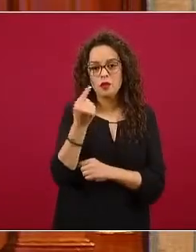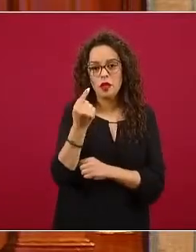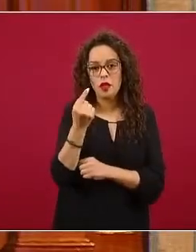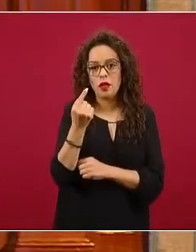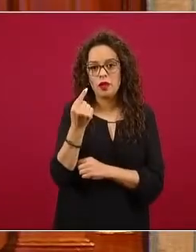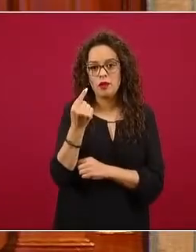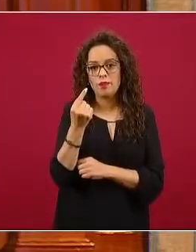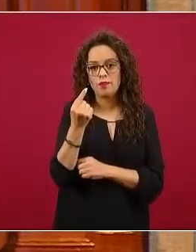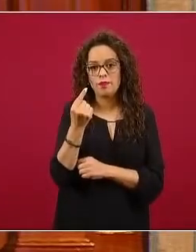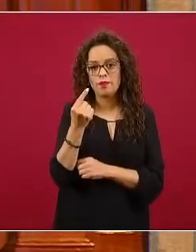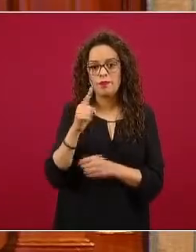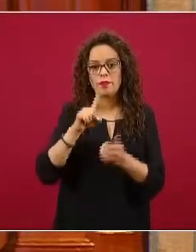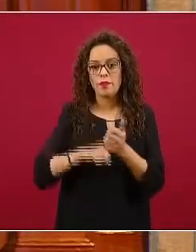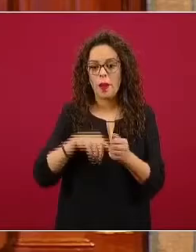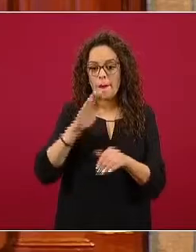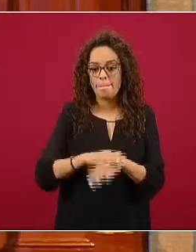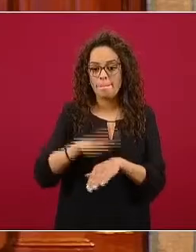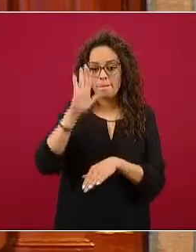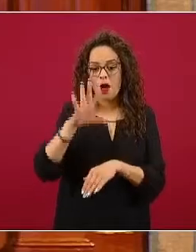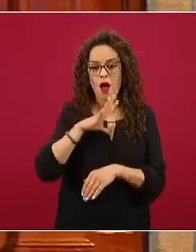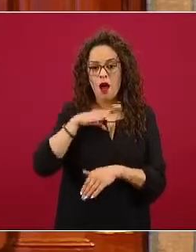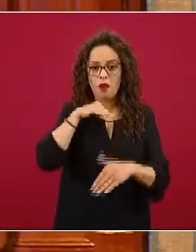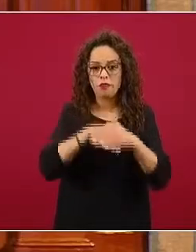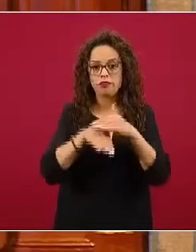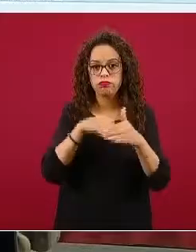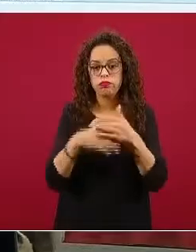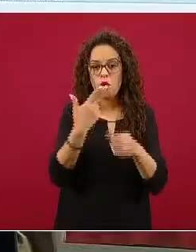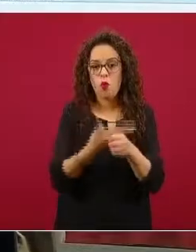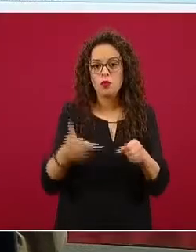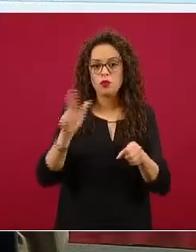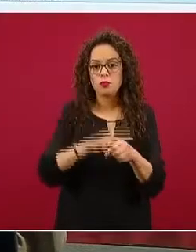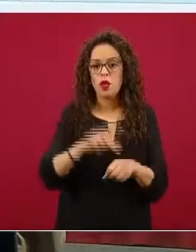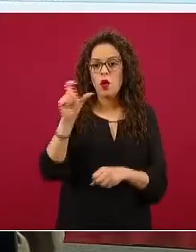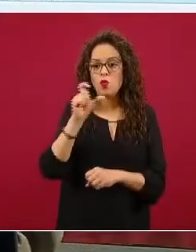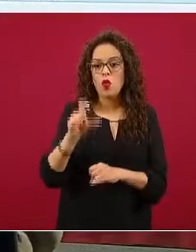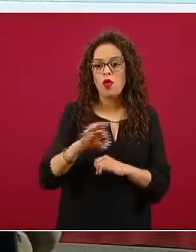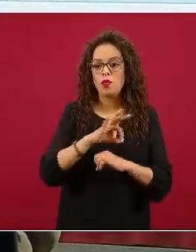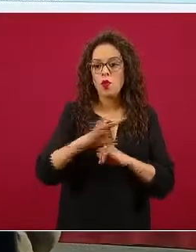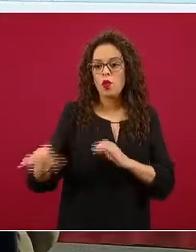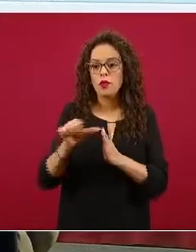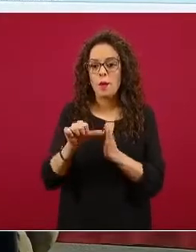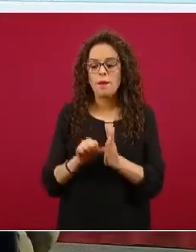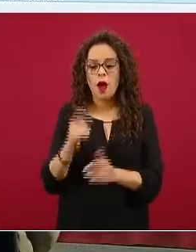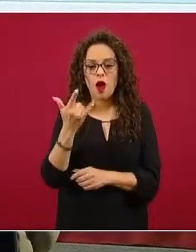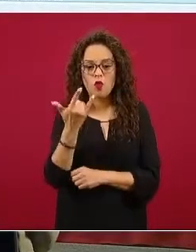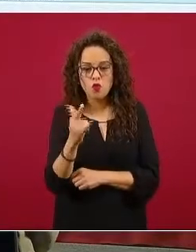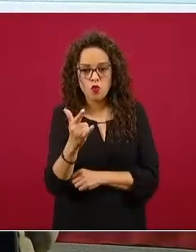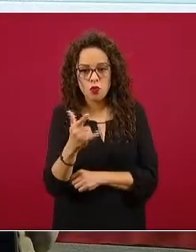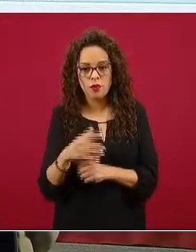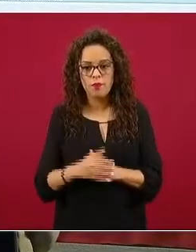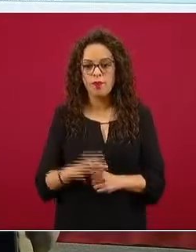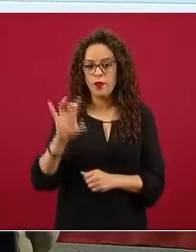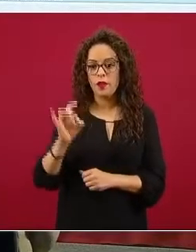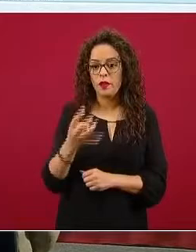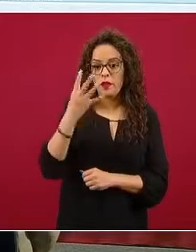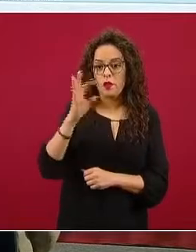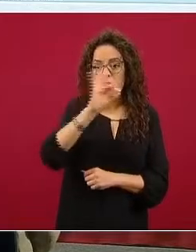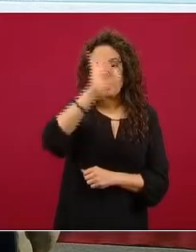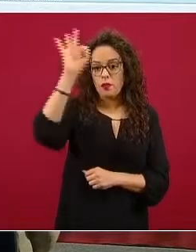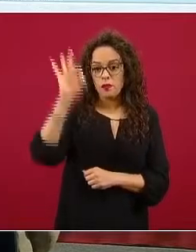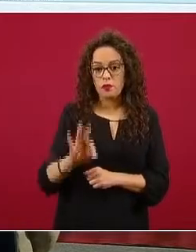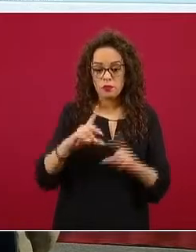ocupación máxima que tuvimos a finales de julio. Para efectos de las medias nacionales, 34% la